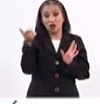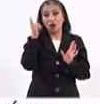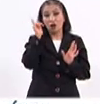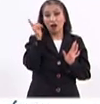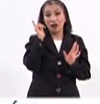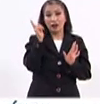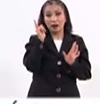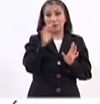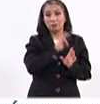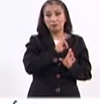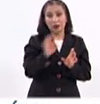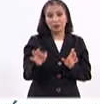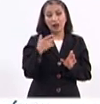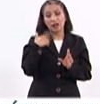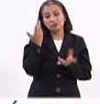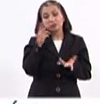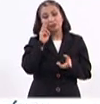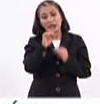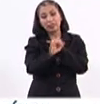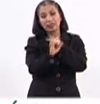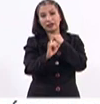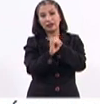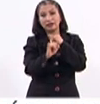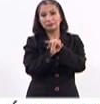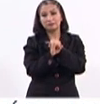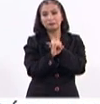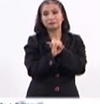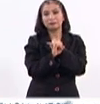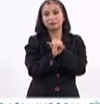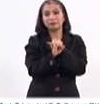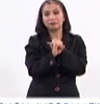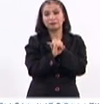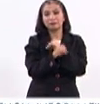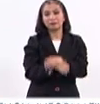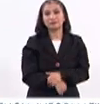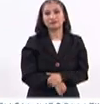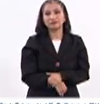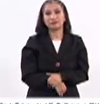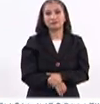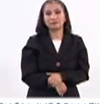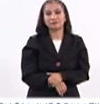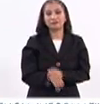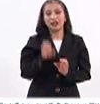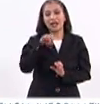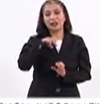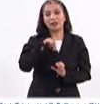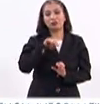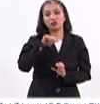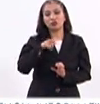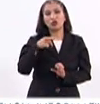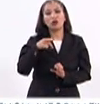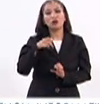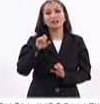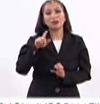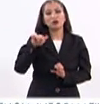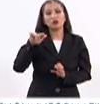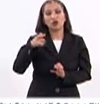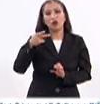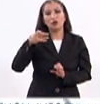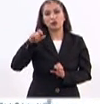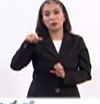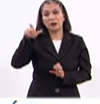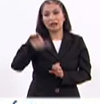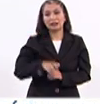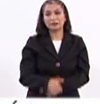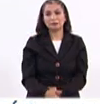ojalá que puedan consultarnos en la página de ahí están las puertas abiertas. .mx y por supuesto que siempre vamos a